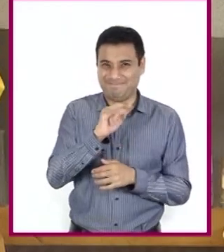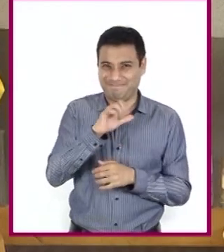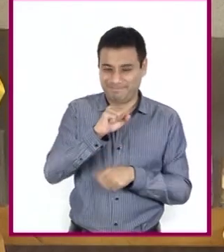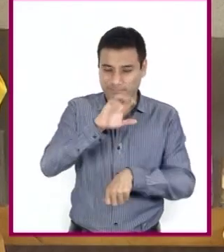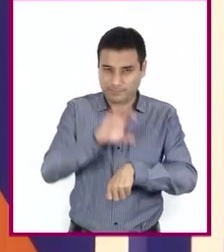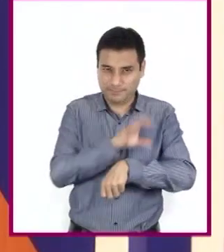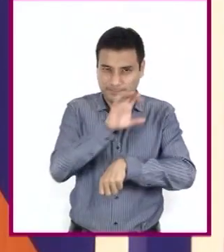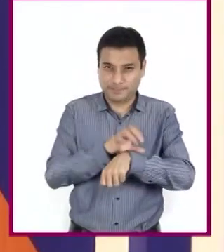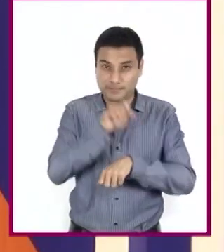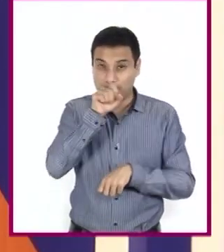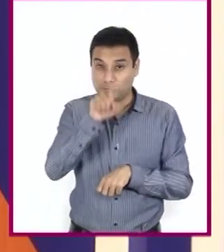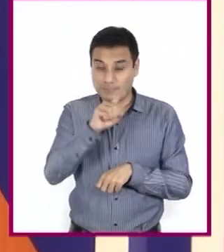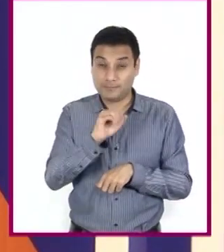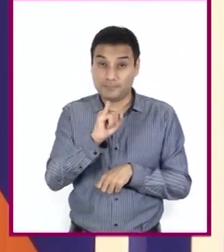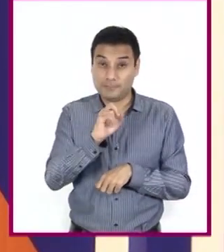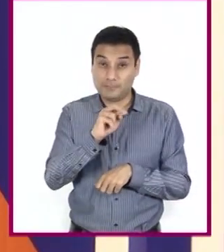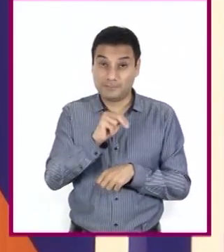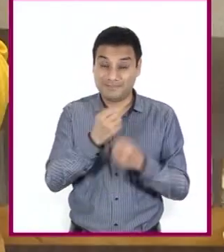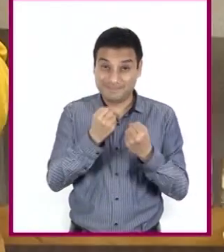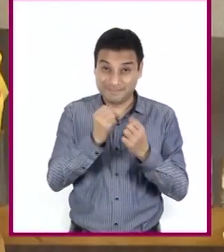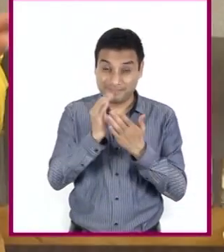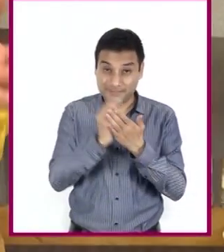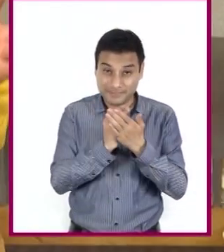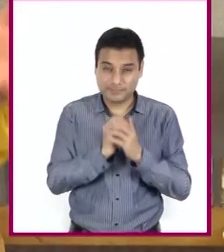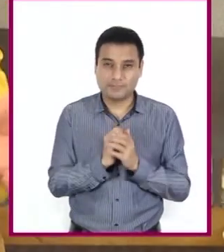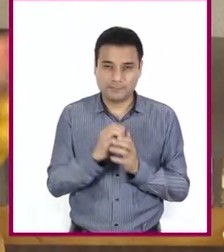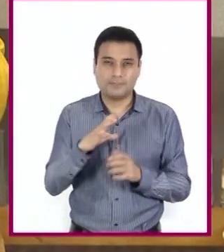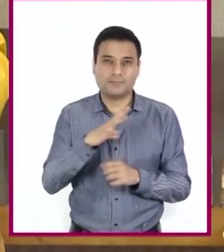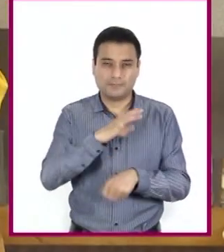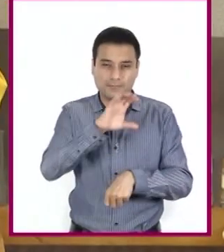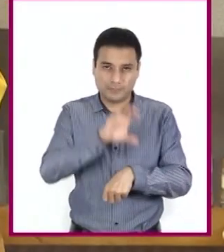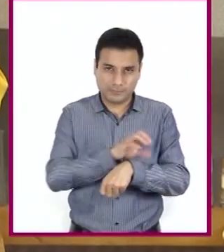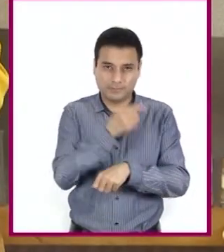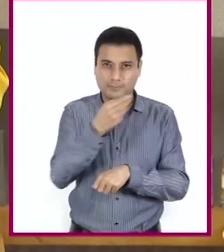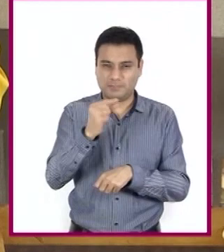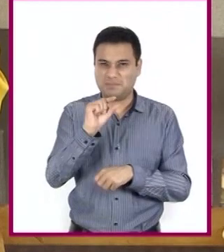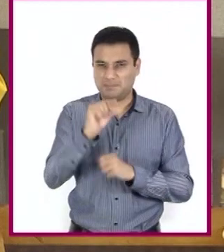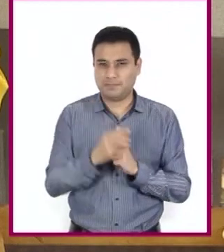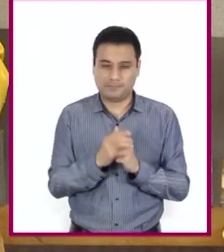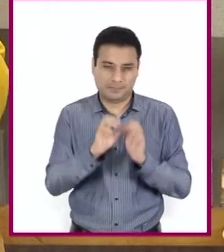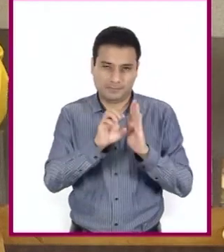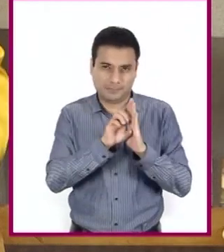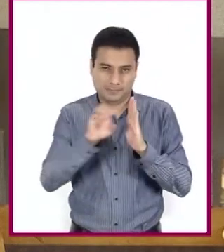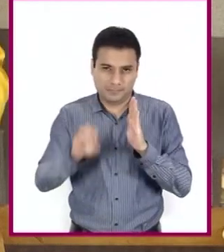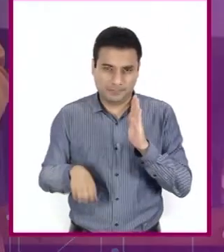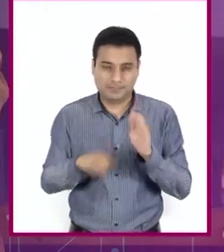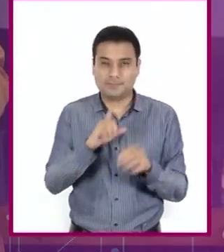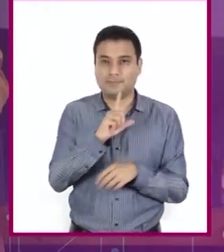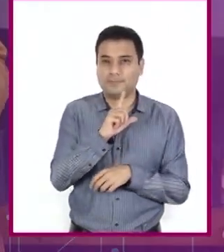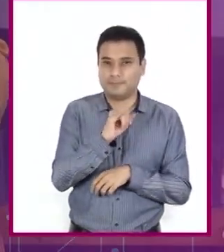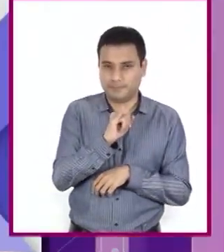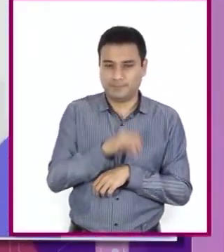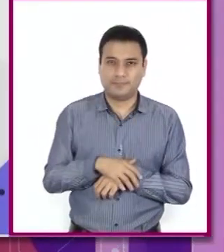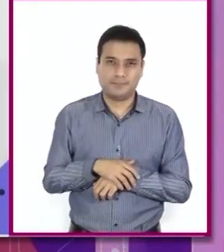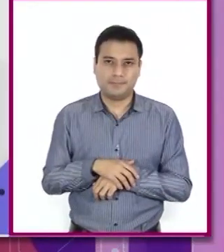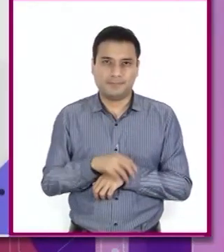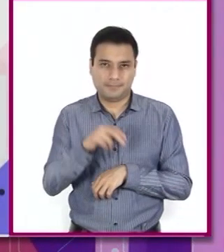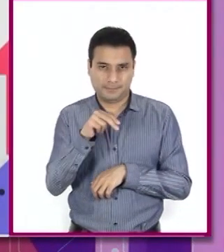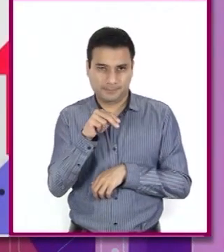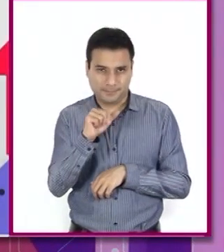bajo potencial de ionización tienen electronegatividad pequeña como el litio o el sodio.